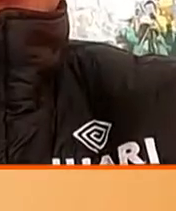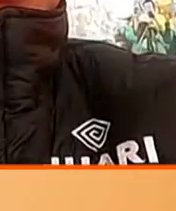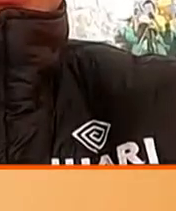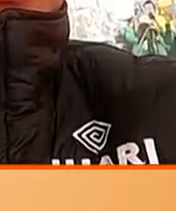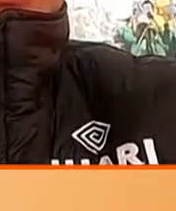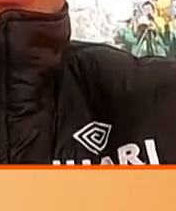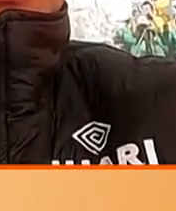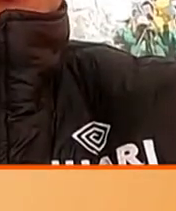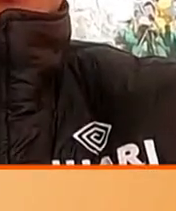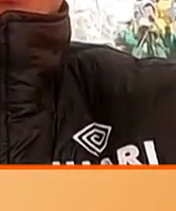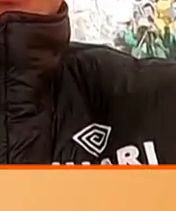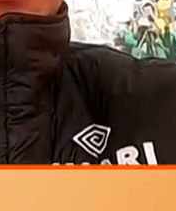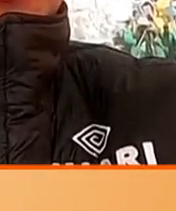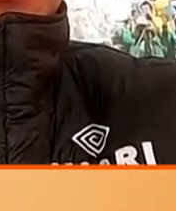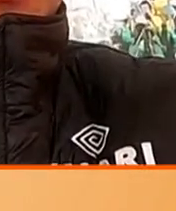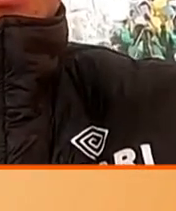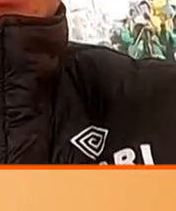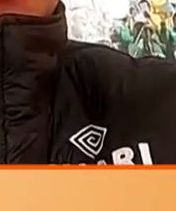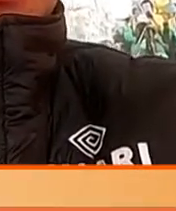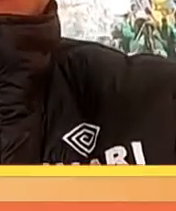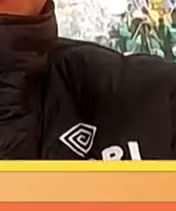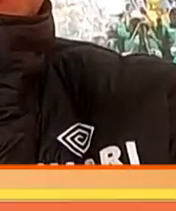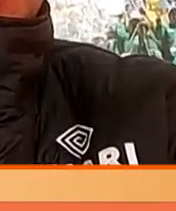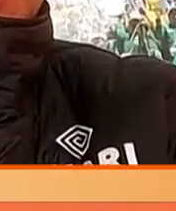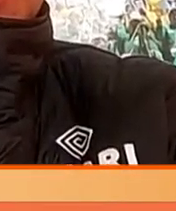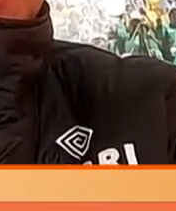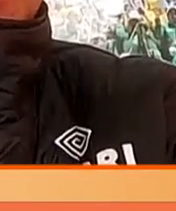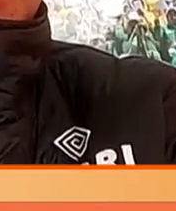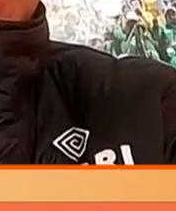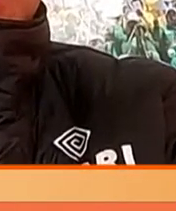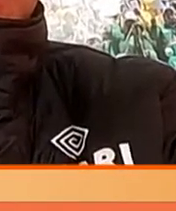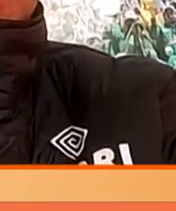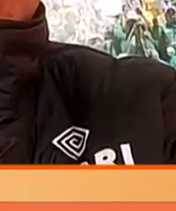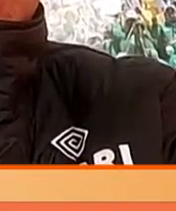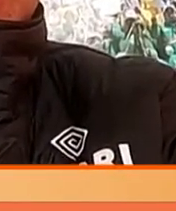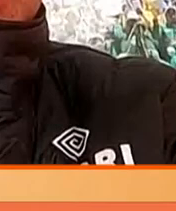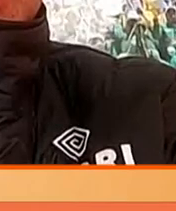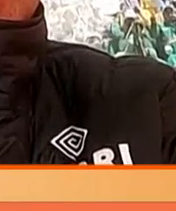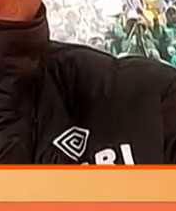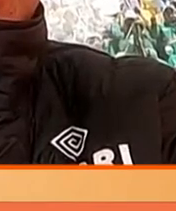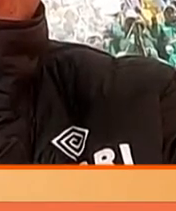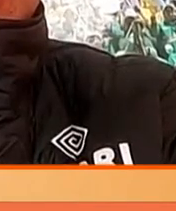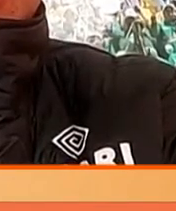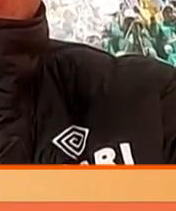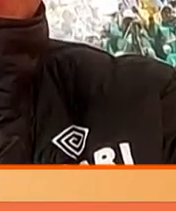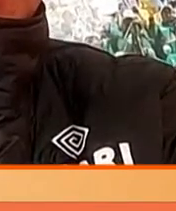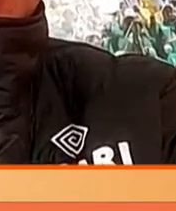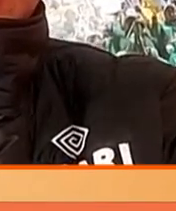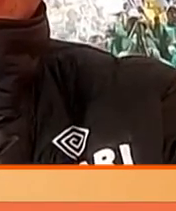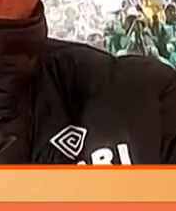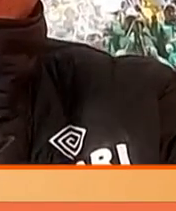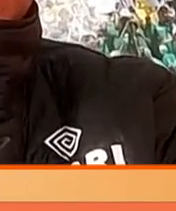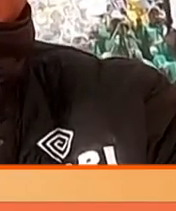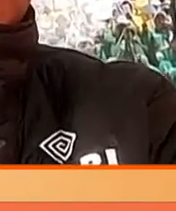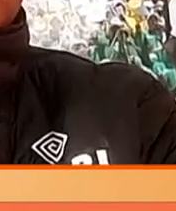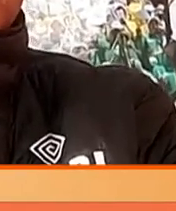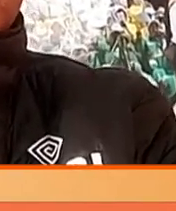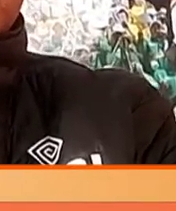Muy buenas tardes, desde la capital folclórica de Bolivia, Oruro, la tierra de